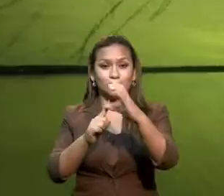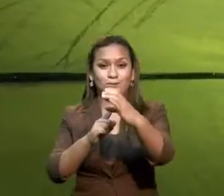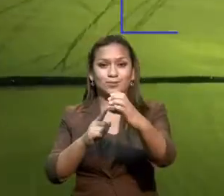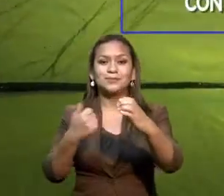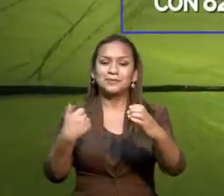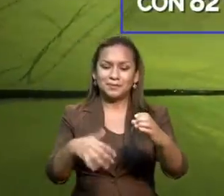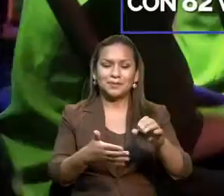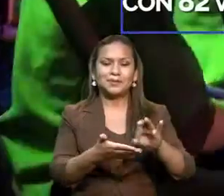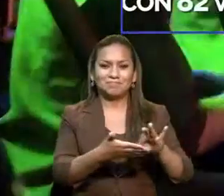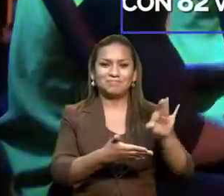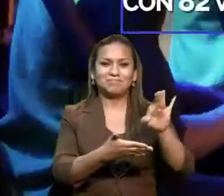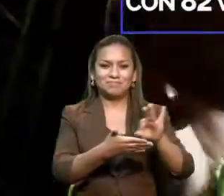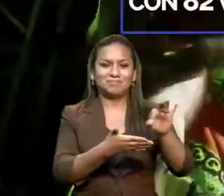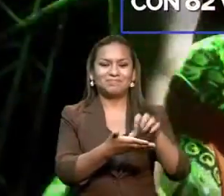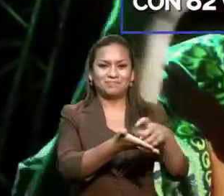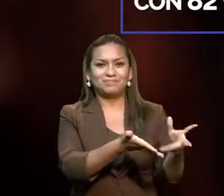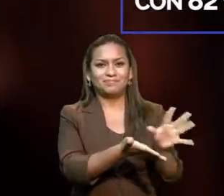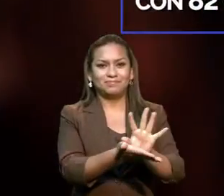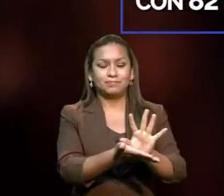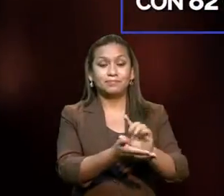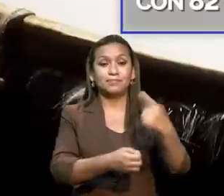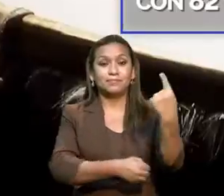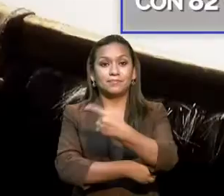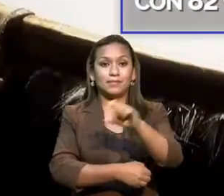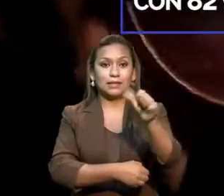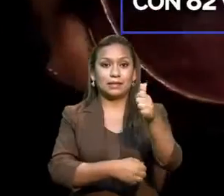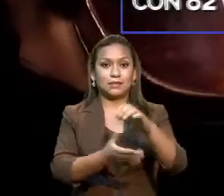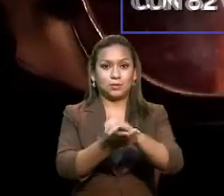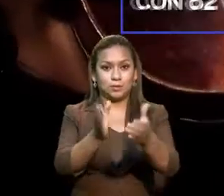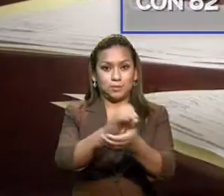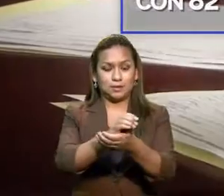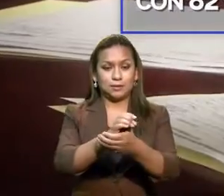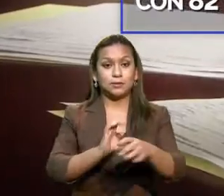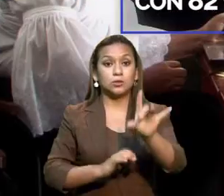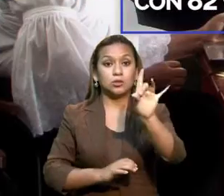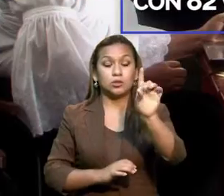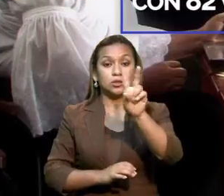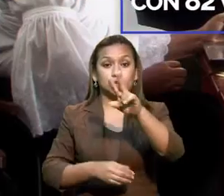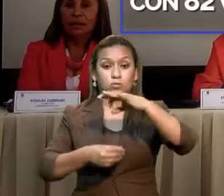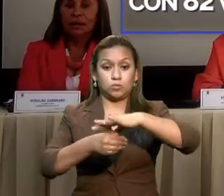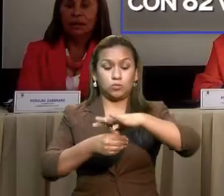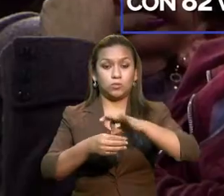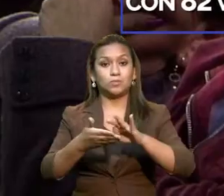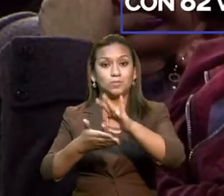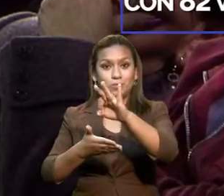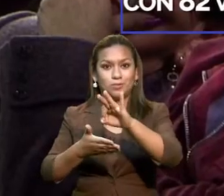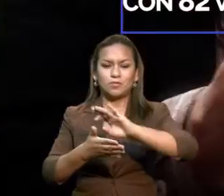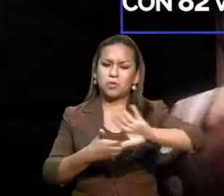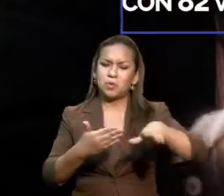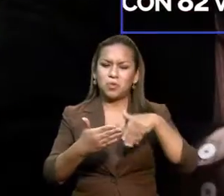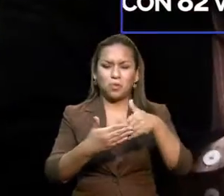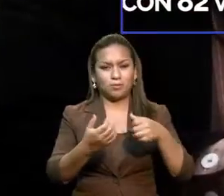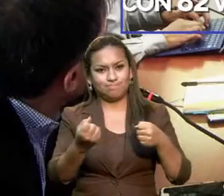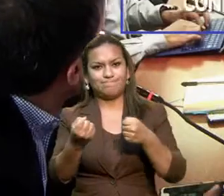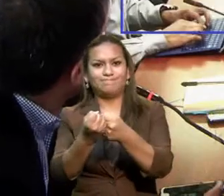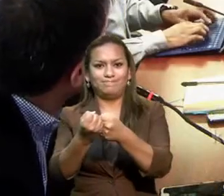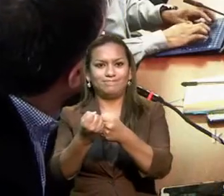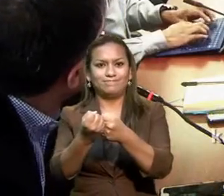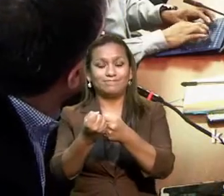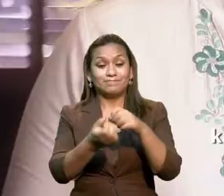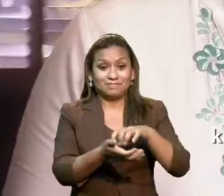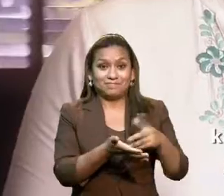La Ley de Cultura fue aprobada por la Asamblea Nacional el 10 de noviembre con 82 votos afirmativos y 0 en